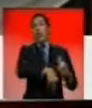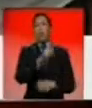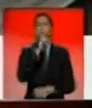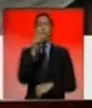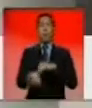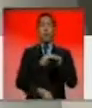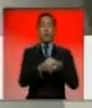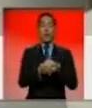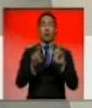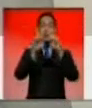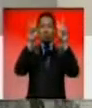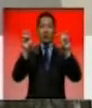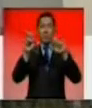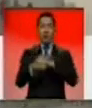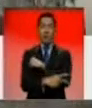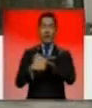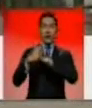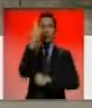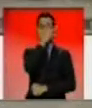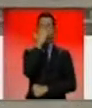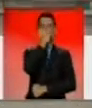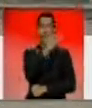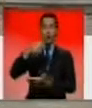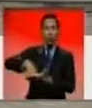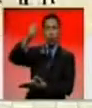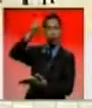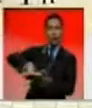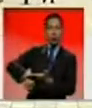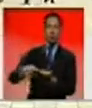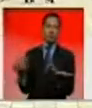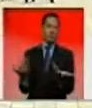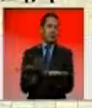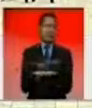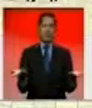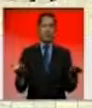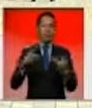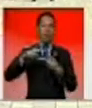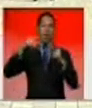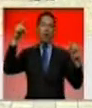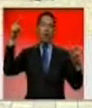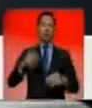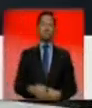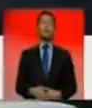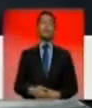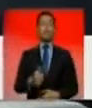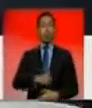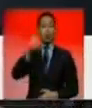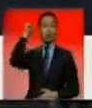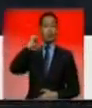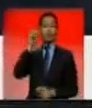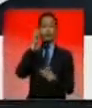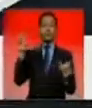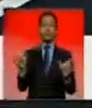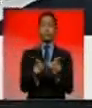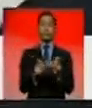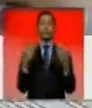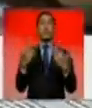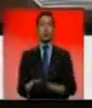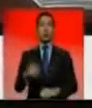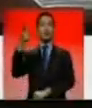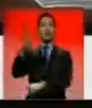Esmeraldas. La audiencia se instaló la mañana de lunes en el Complejo Judicial Norte de Quito. Allí el fiscal Osvaldo Carvajal formuló cargos contra